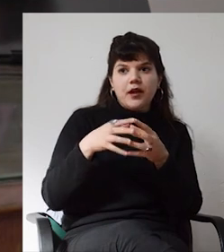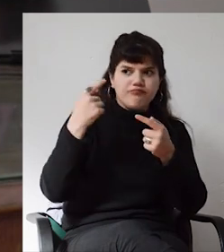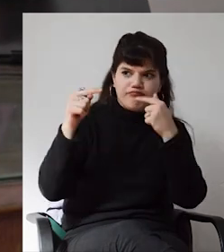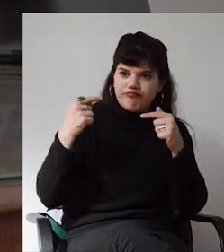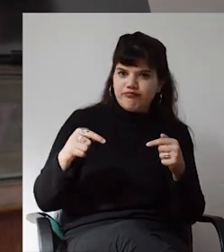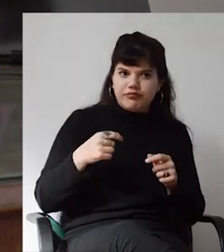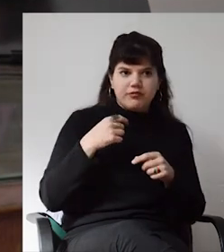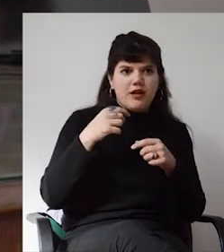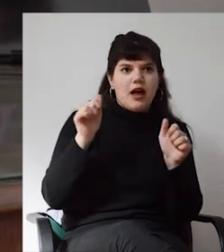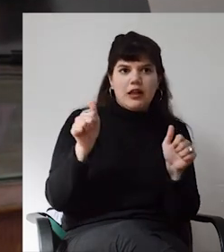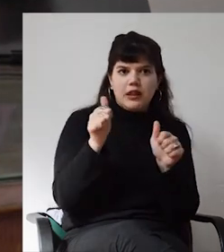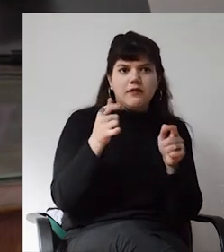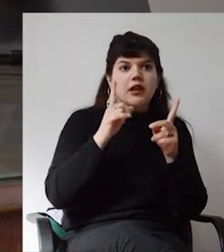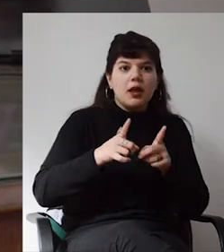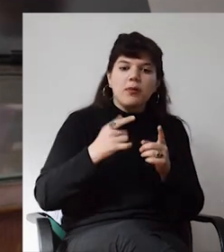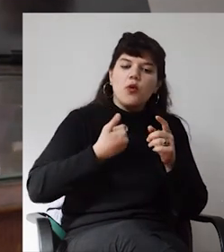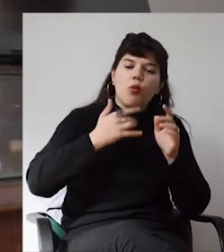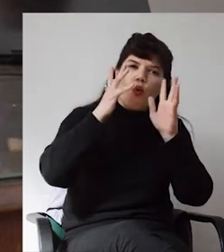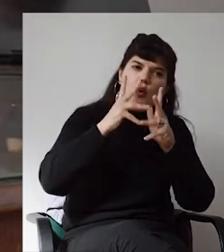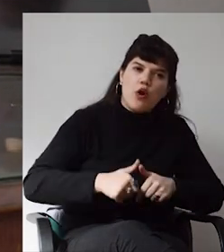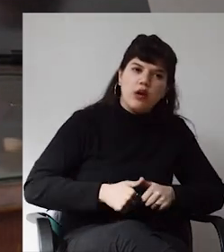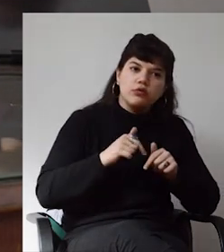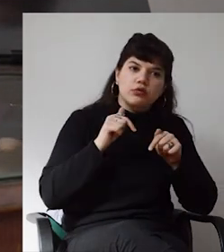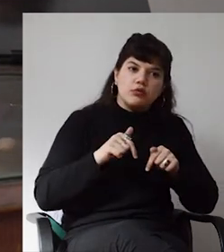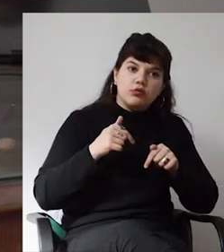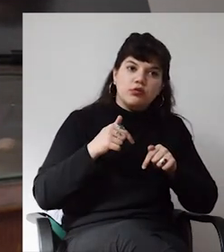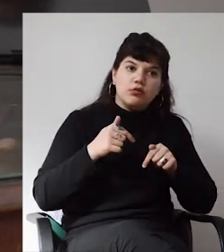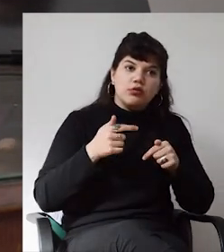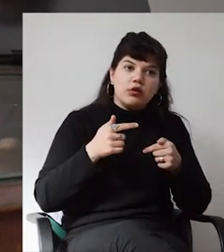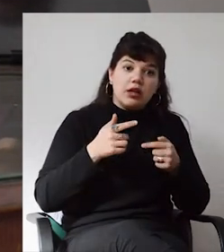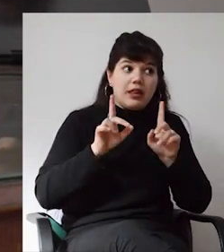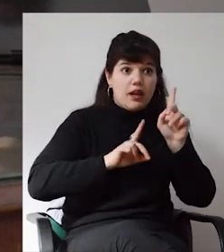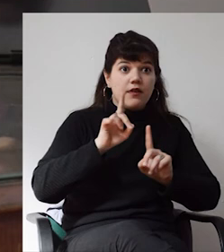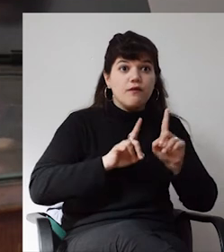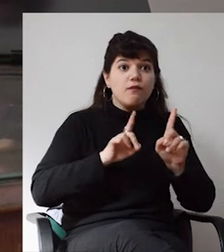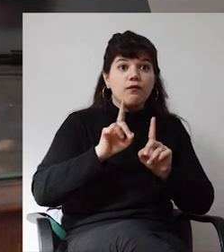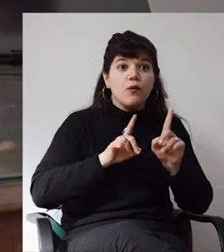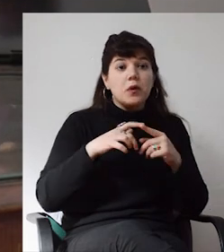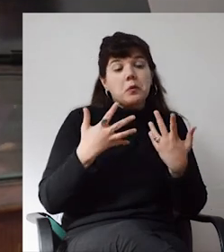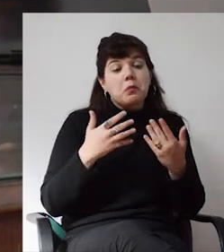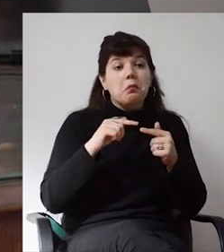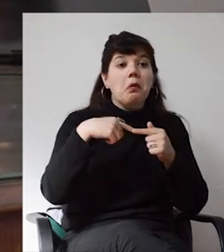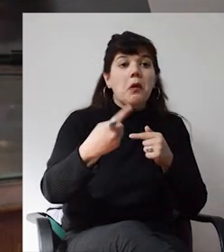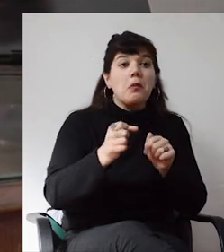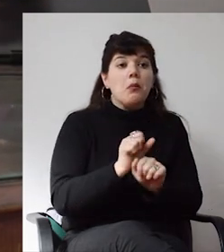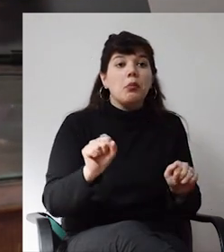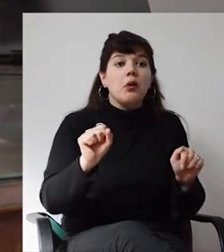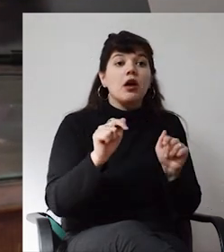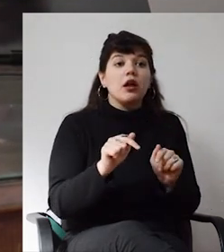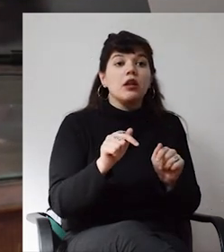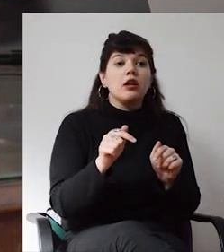y multidisciplinario también, y que nos da como un norte como organización, como Universidad de la República, y que después, bueno,